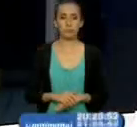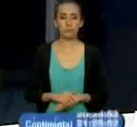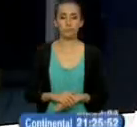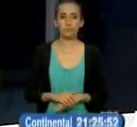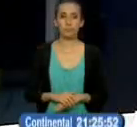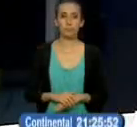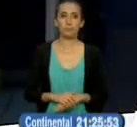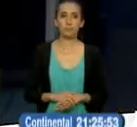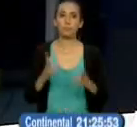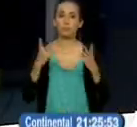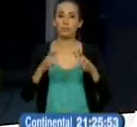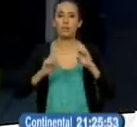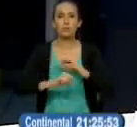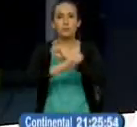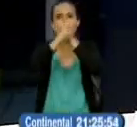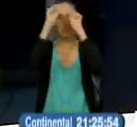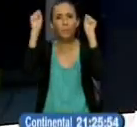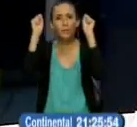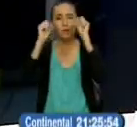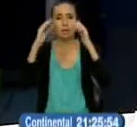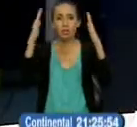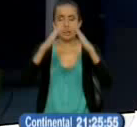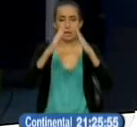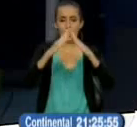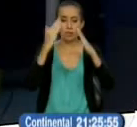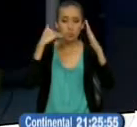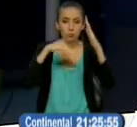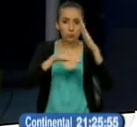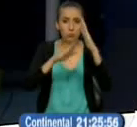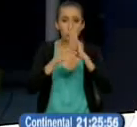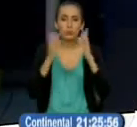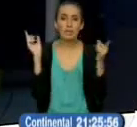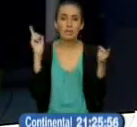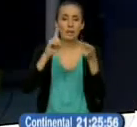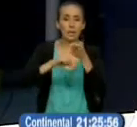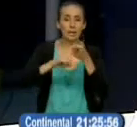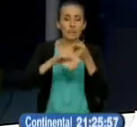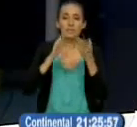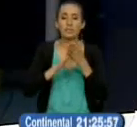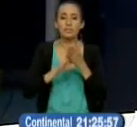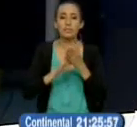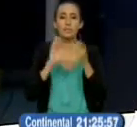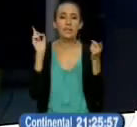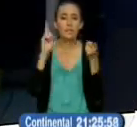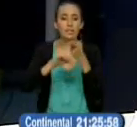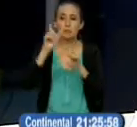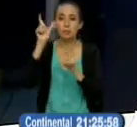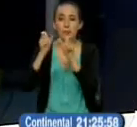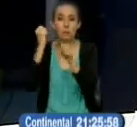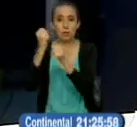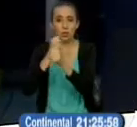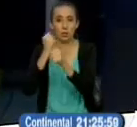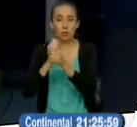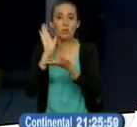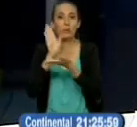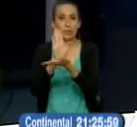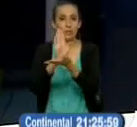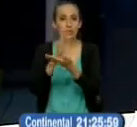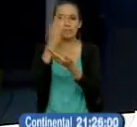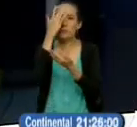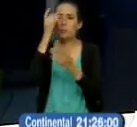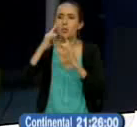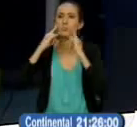Y además esta madrugada se allanó un inmueble vinculado al caso de una exfuncionaria del IES por presunto enriquecimiento ilícito